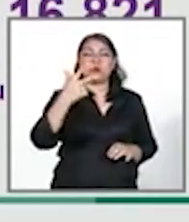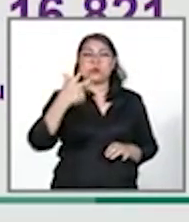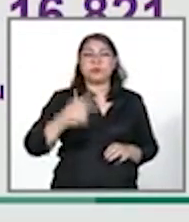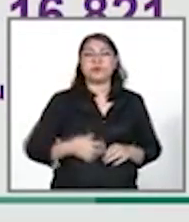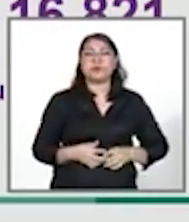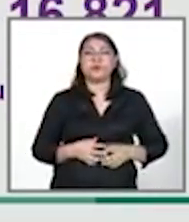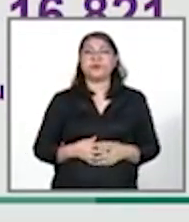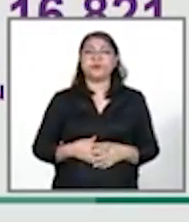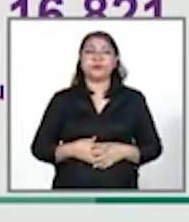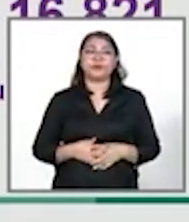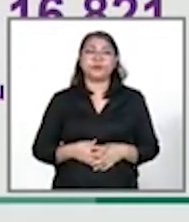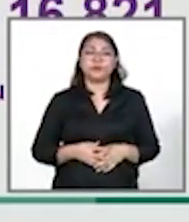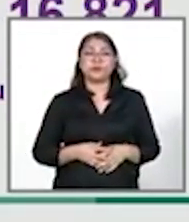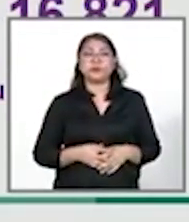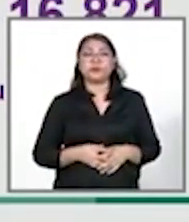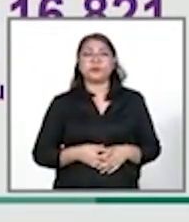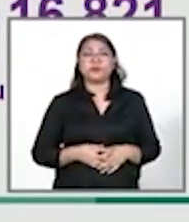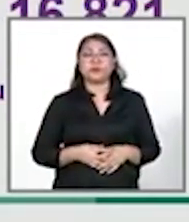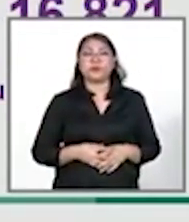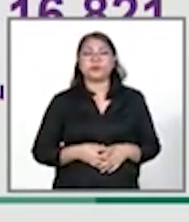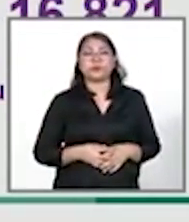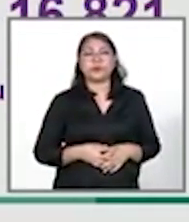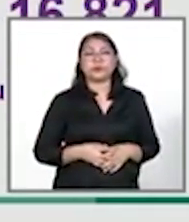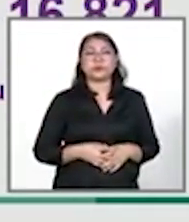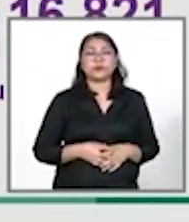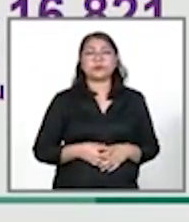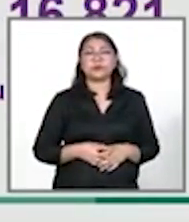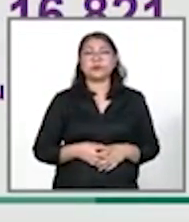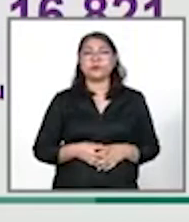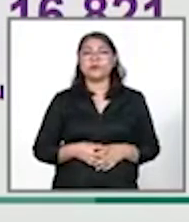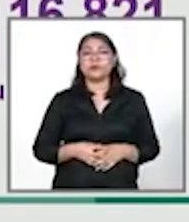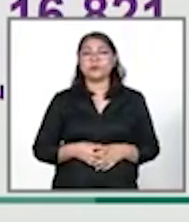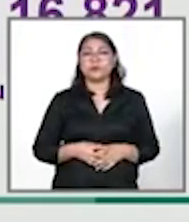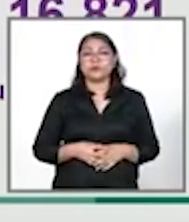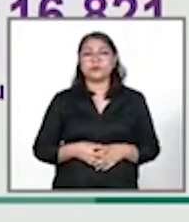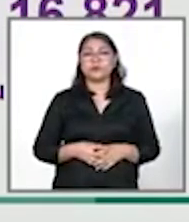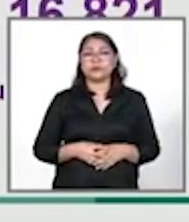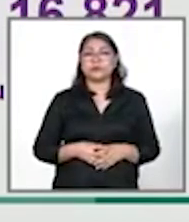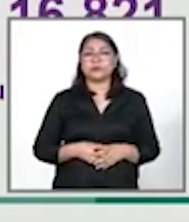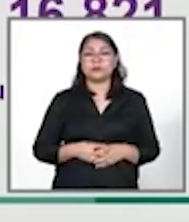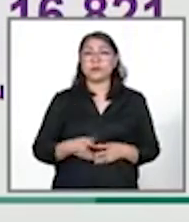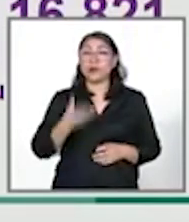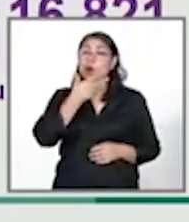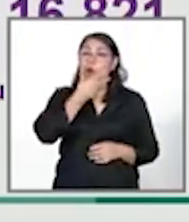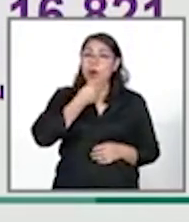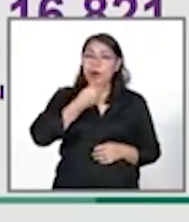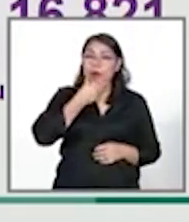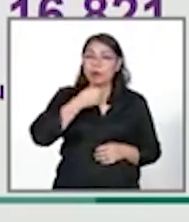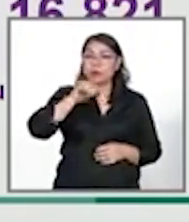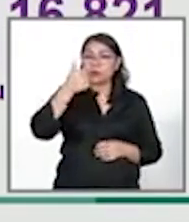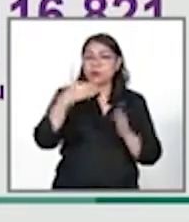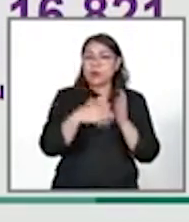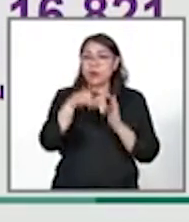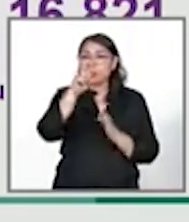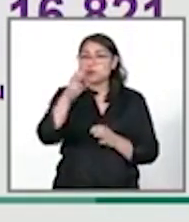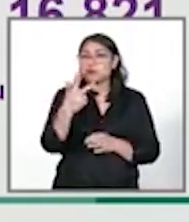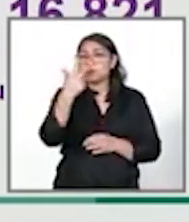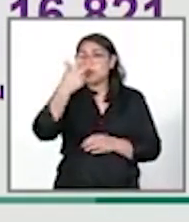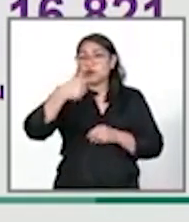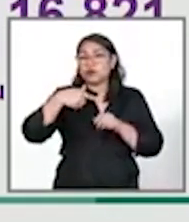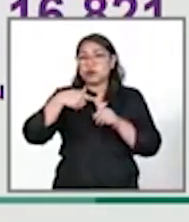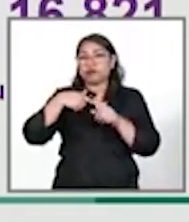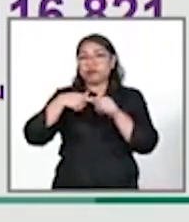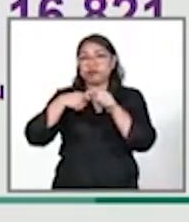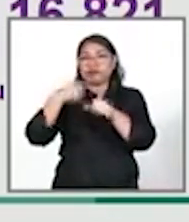el tercer lugar. Por sexo, los varones con 11.208 tienen